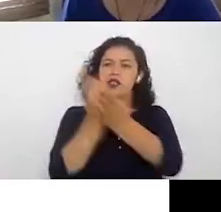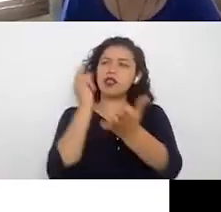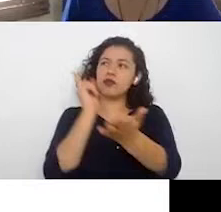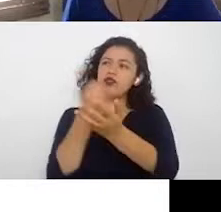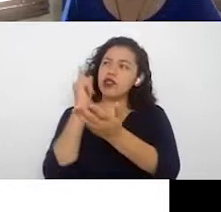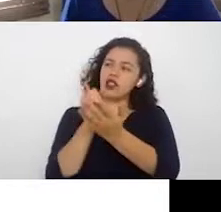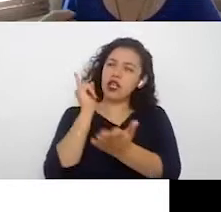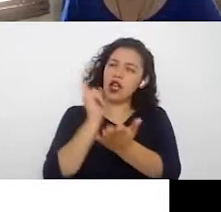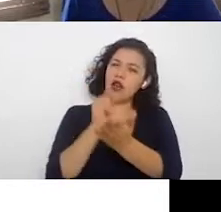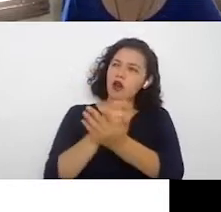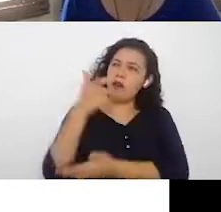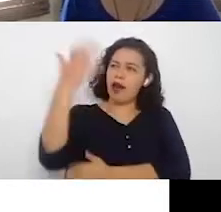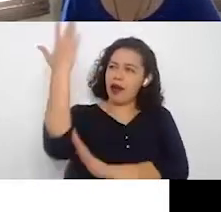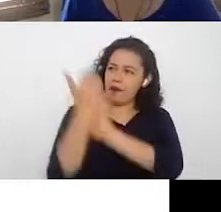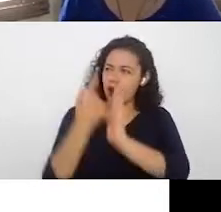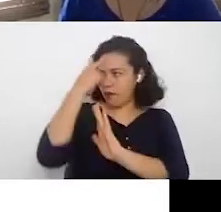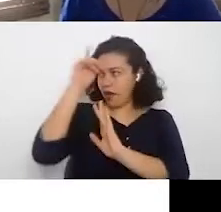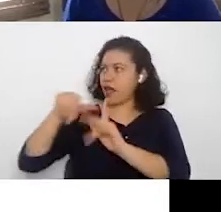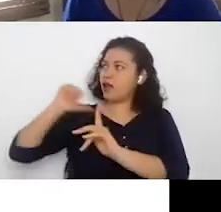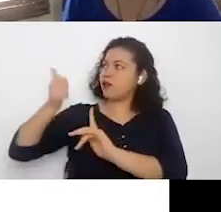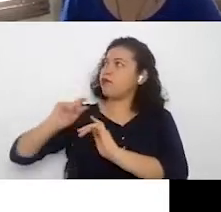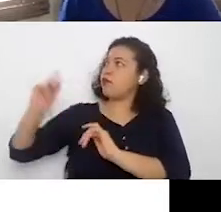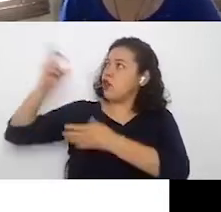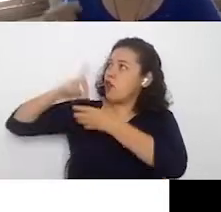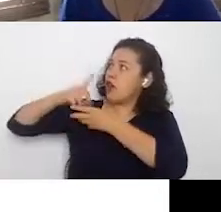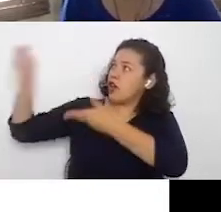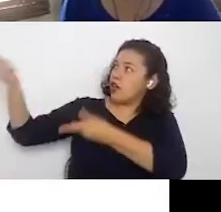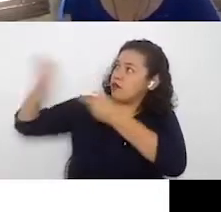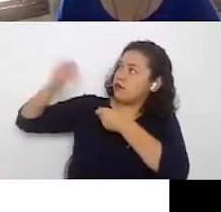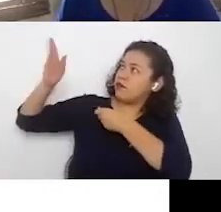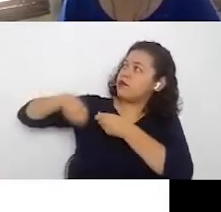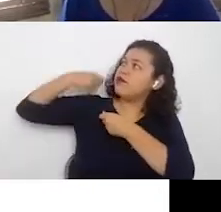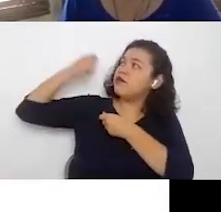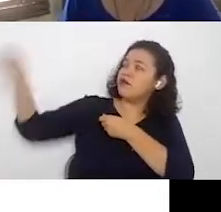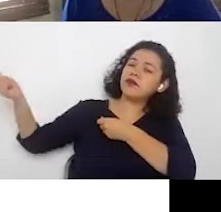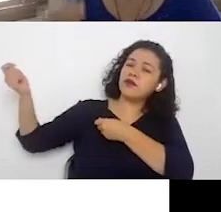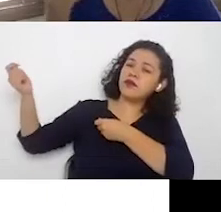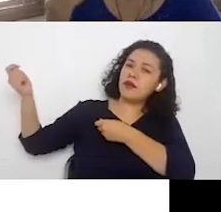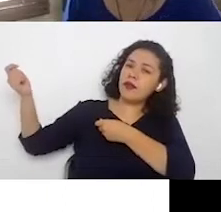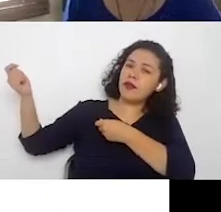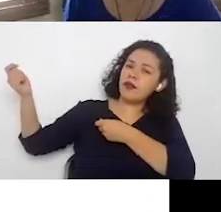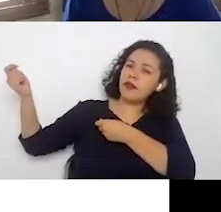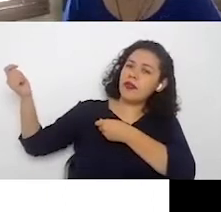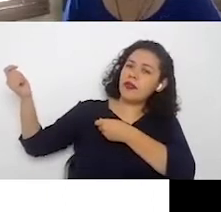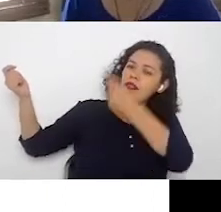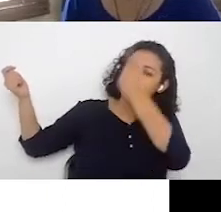por cierta cantidad. Esa cantidad estaba etiquetada para comprar ciertos